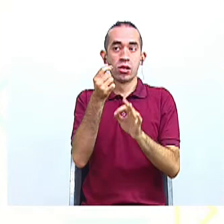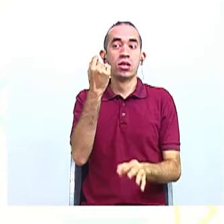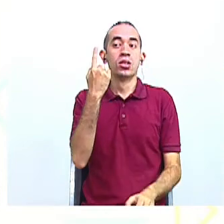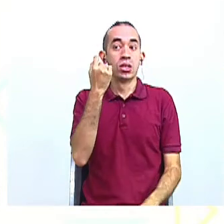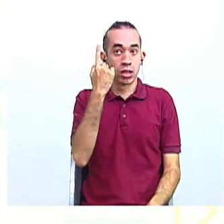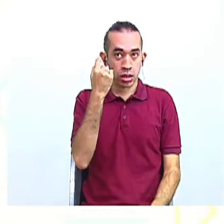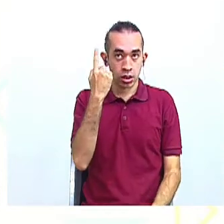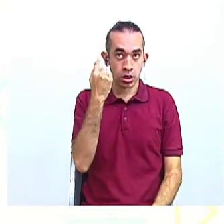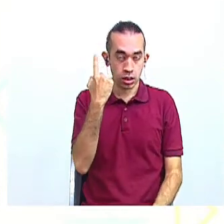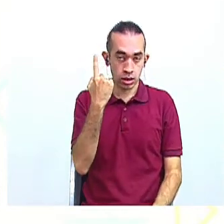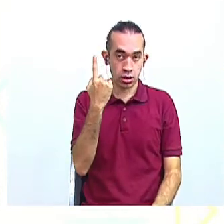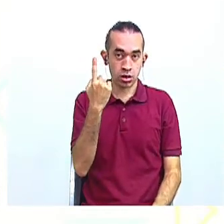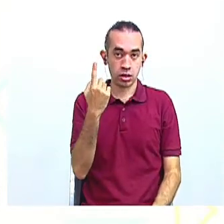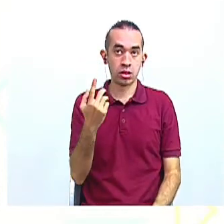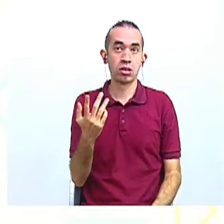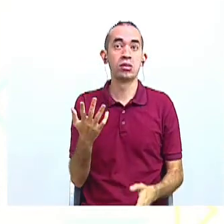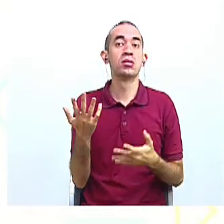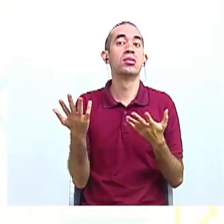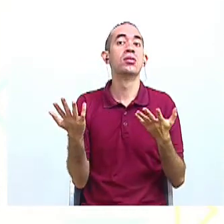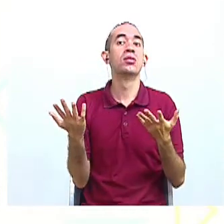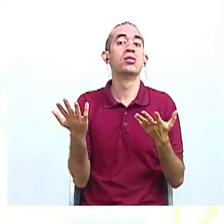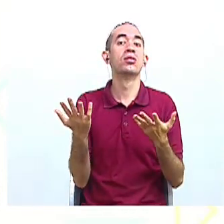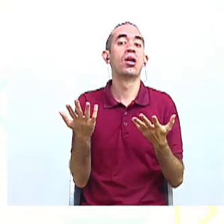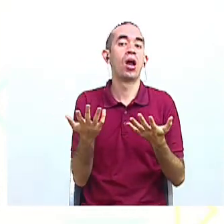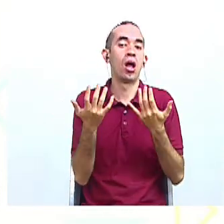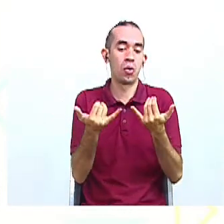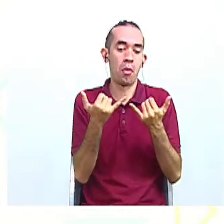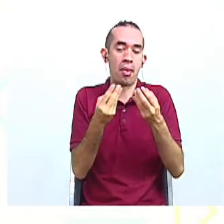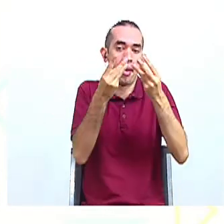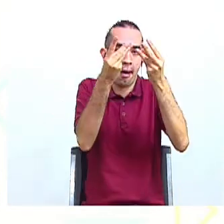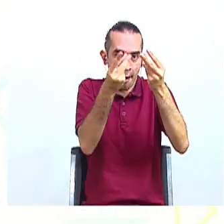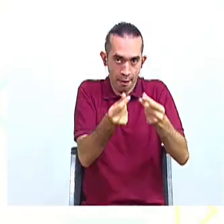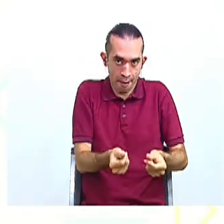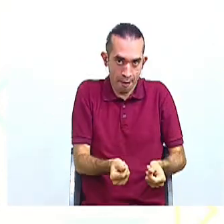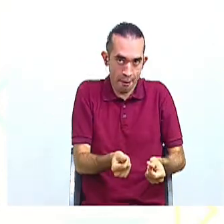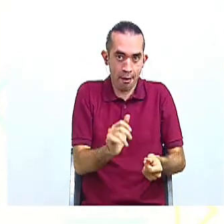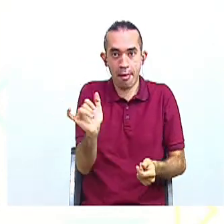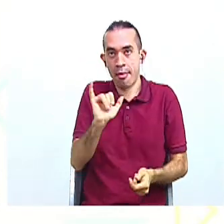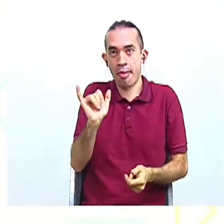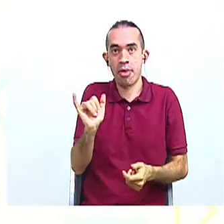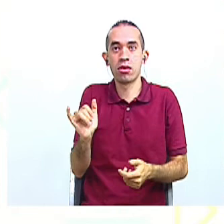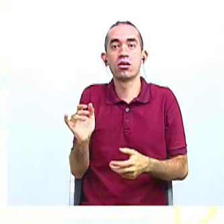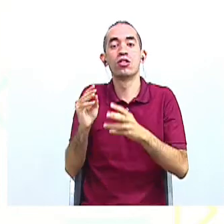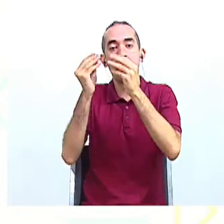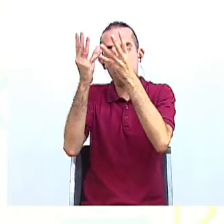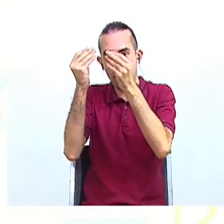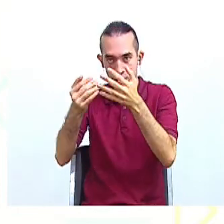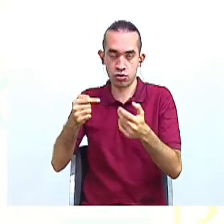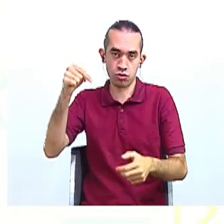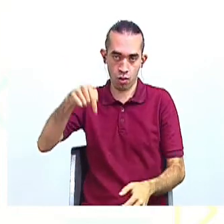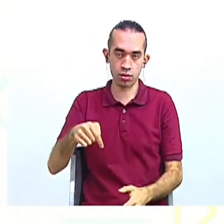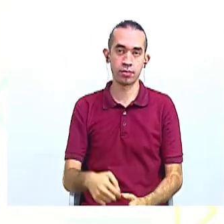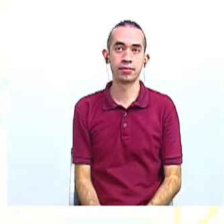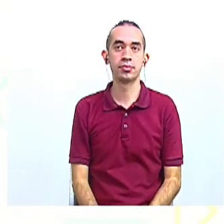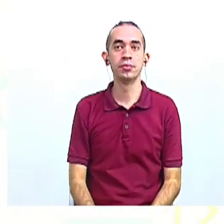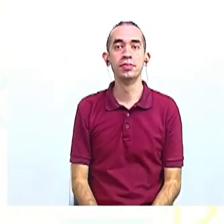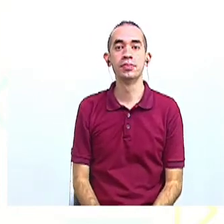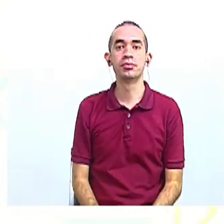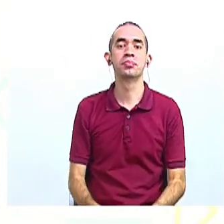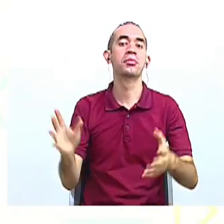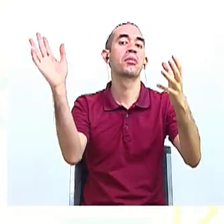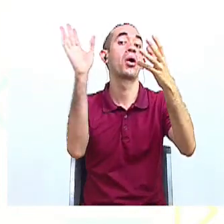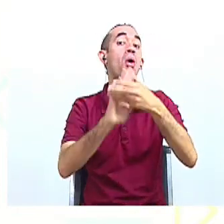entender nuestros cálculos y nuestros datos del día de hoy. Resulta que